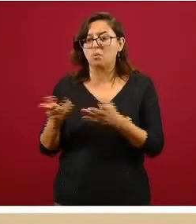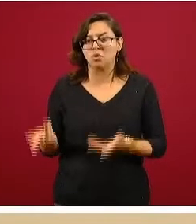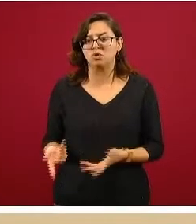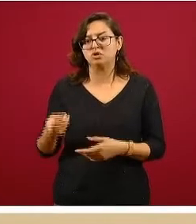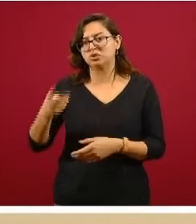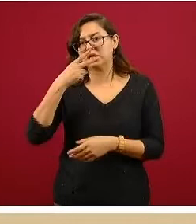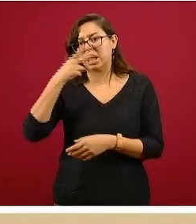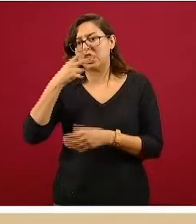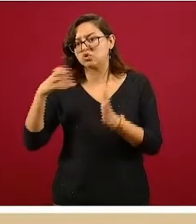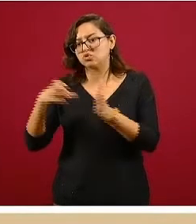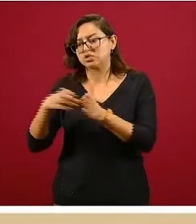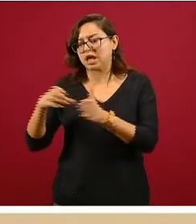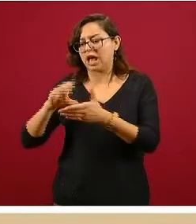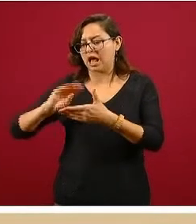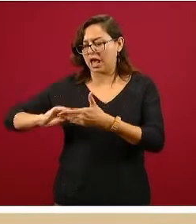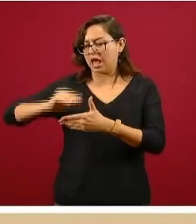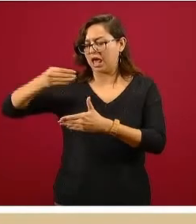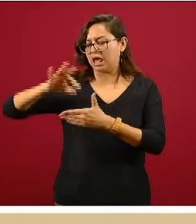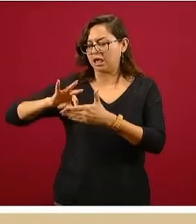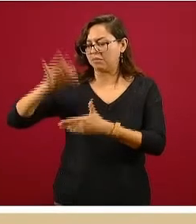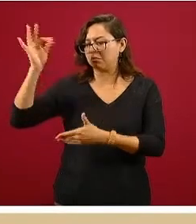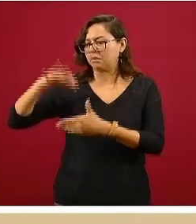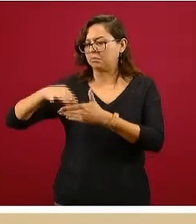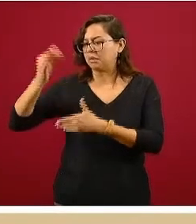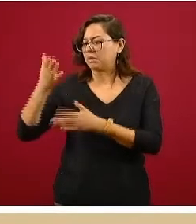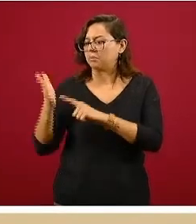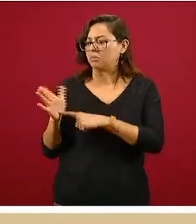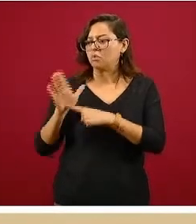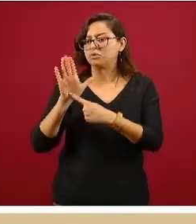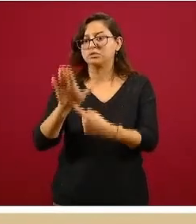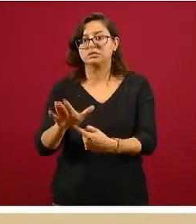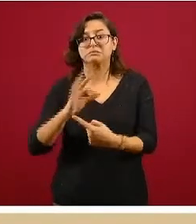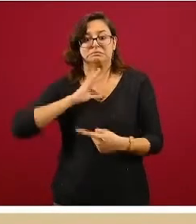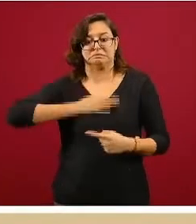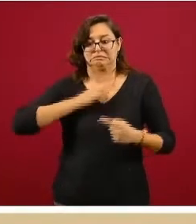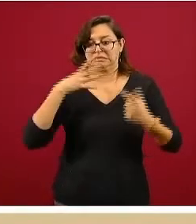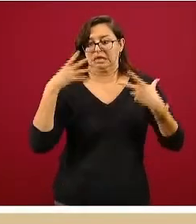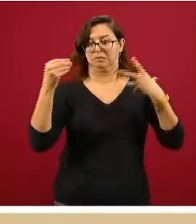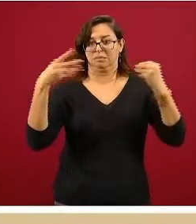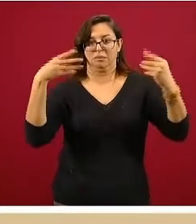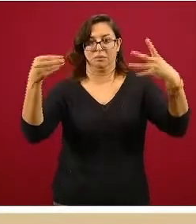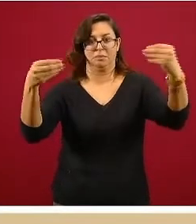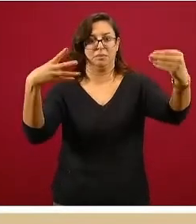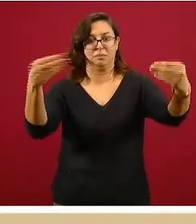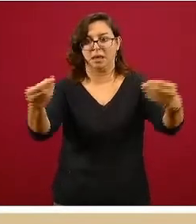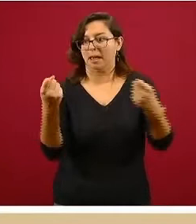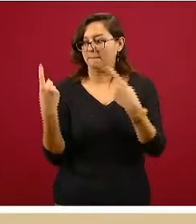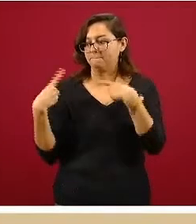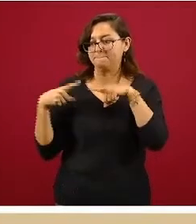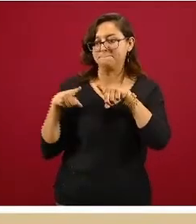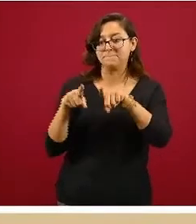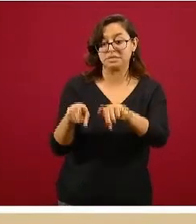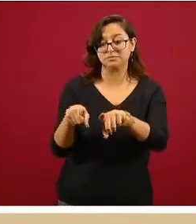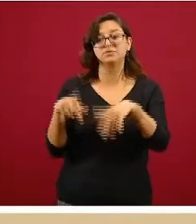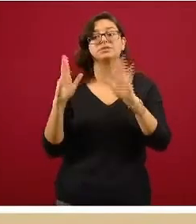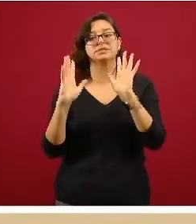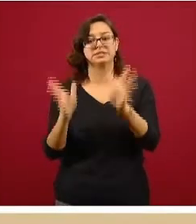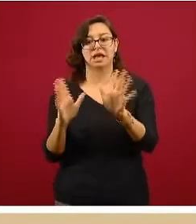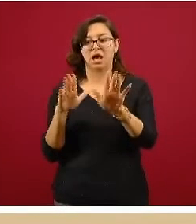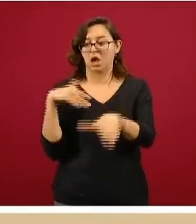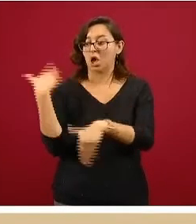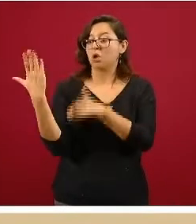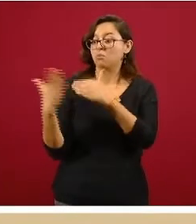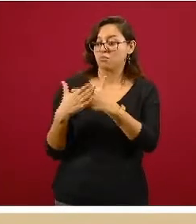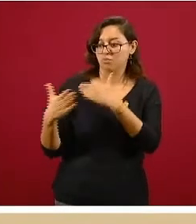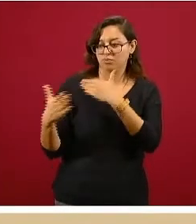de cigarrillos, en ese momento sucedió la epidemia y justo a tiempo pudimos poner para la próxima